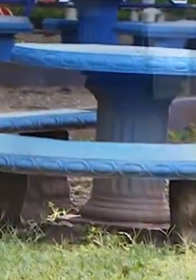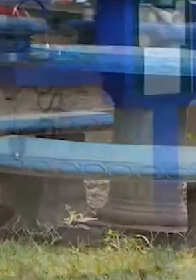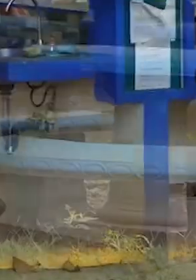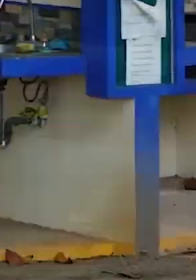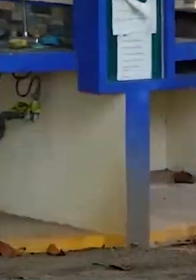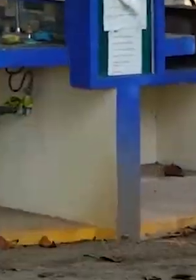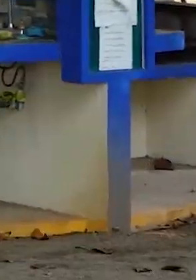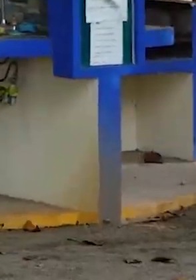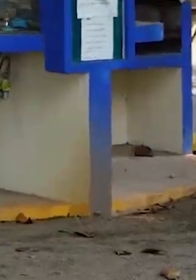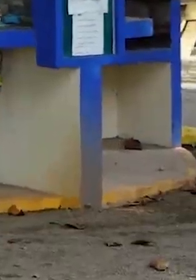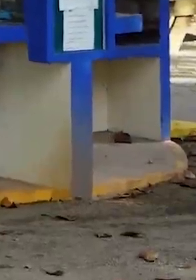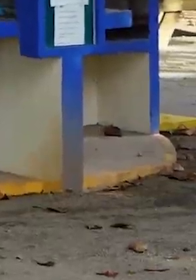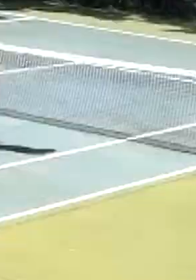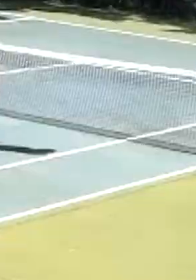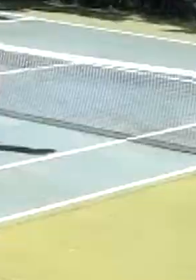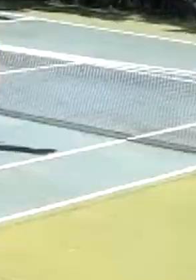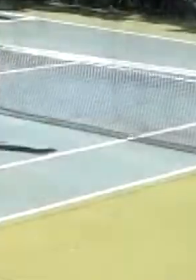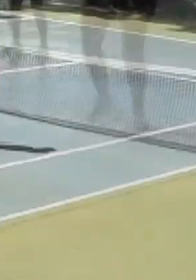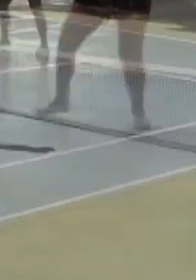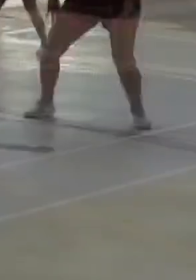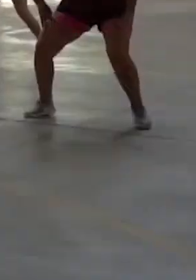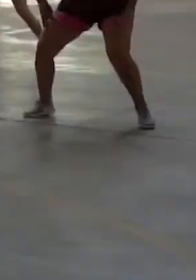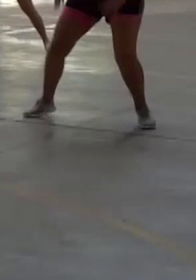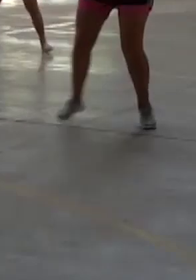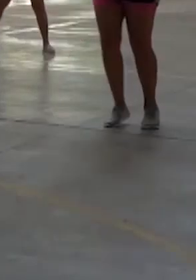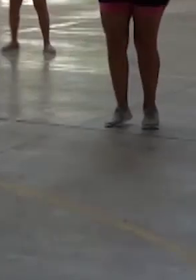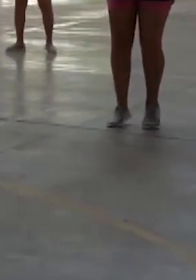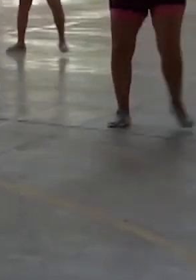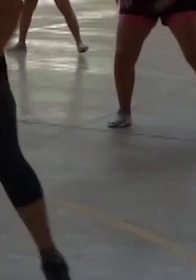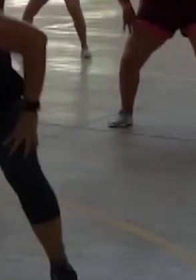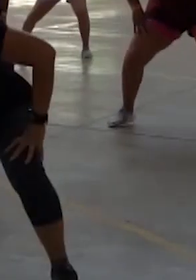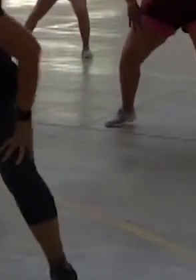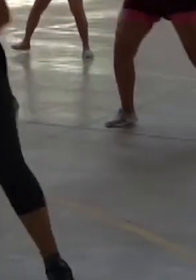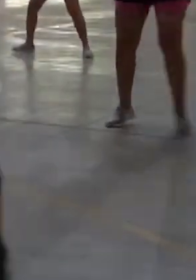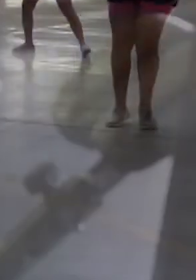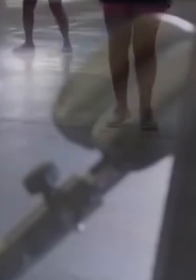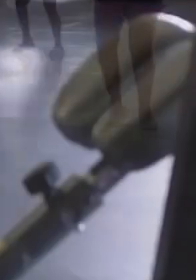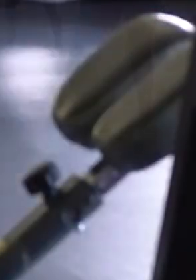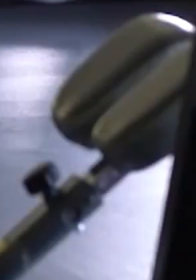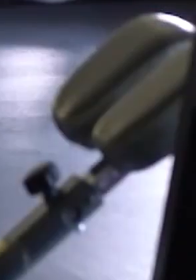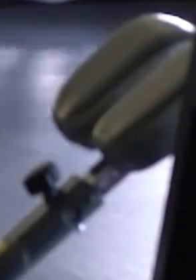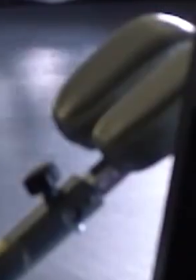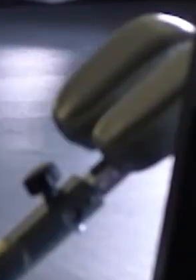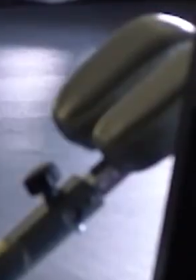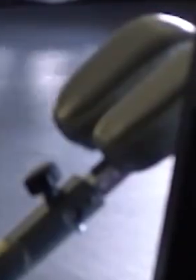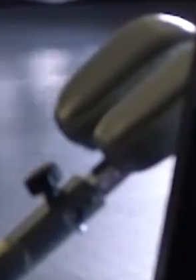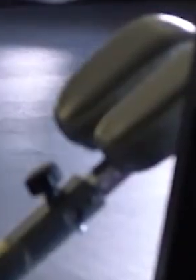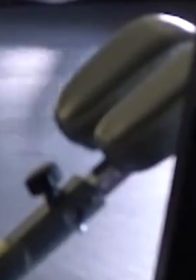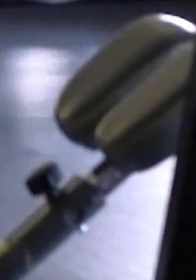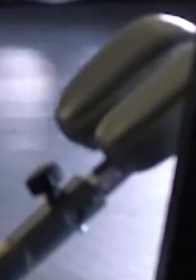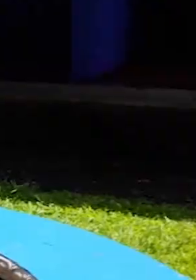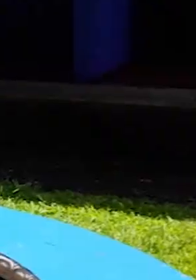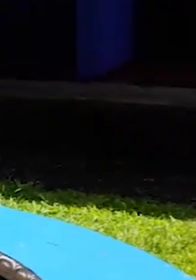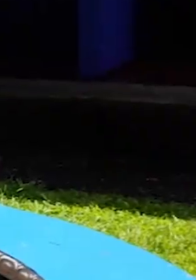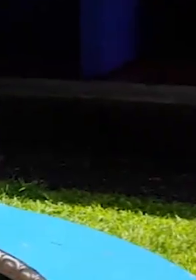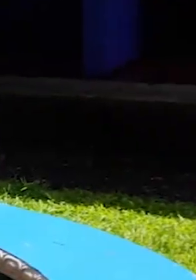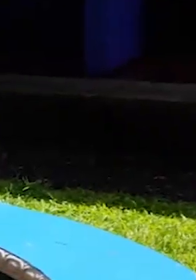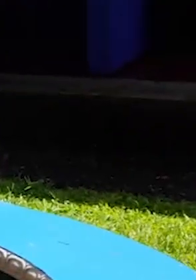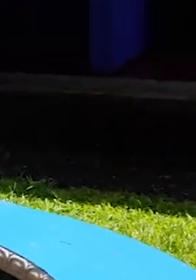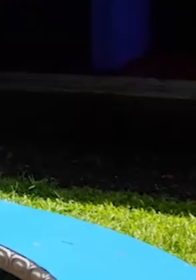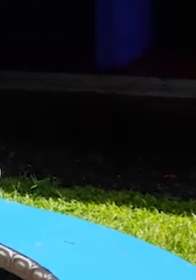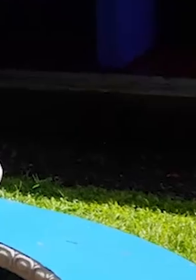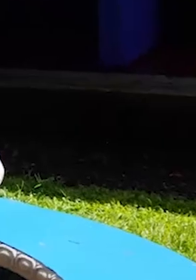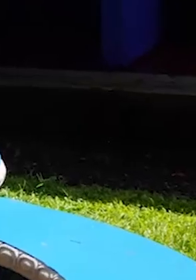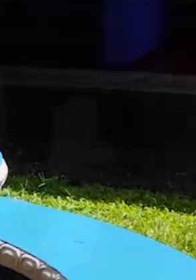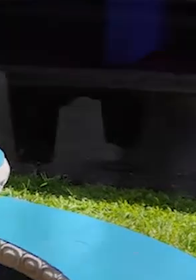al aire libre, tanto para compartir como para hacer actividad física. Y para estos fines,